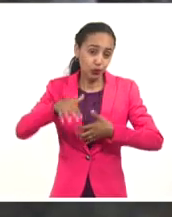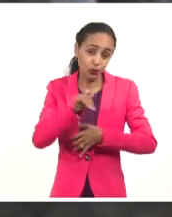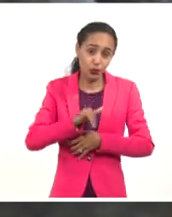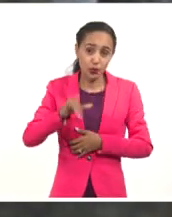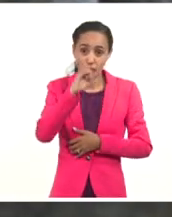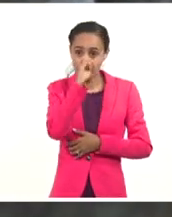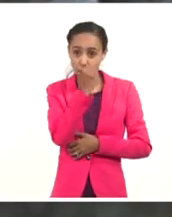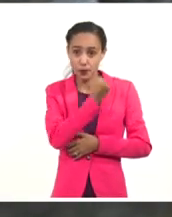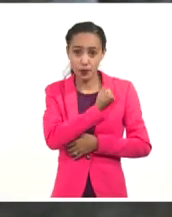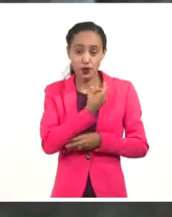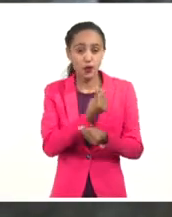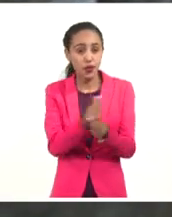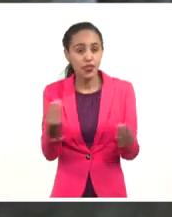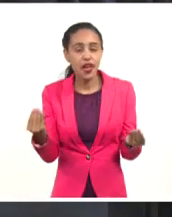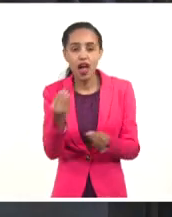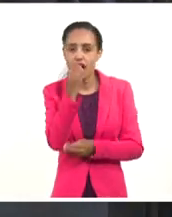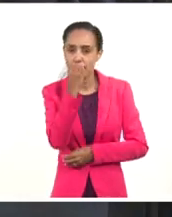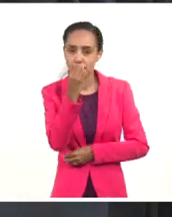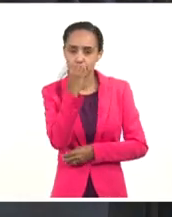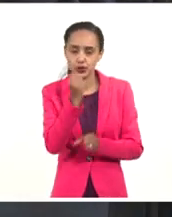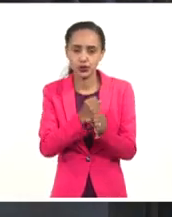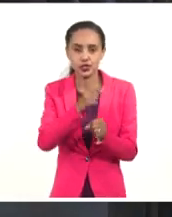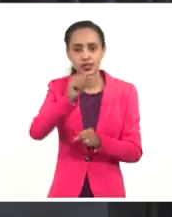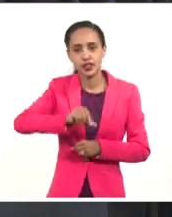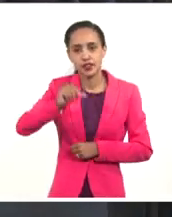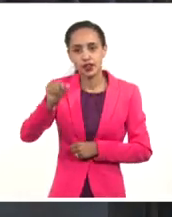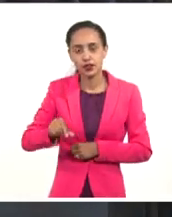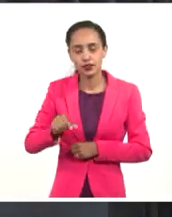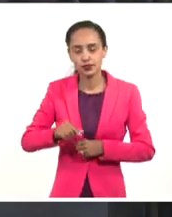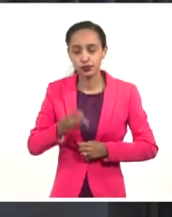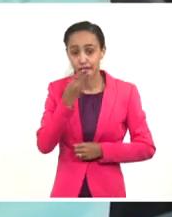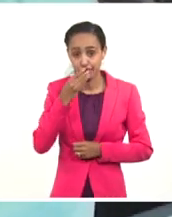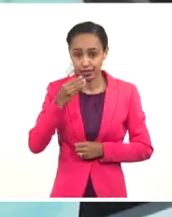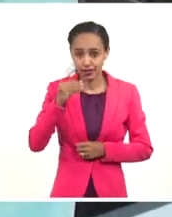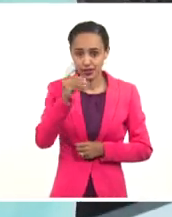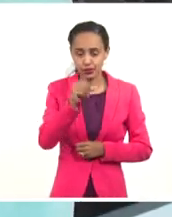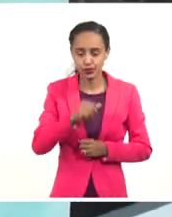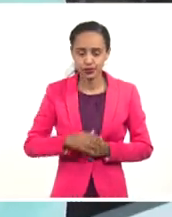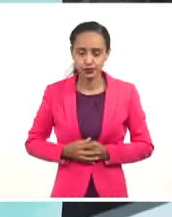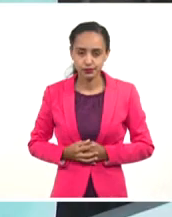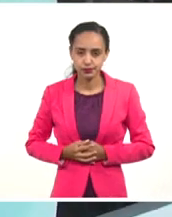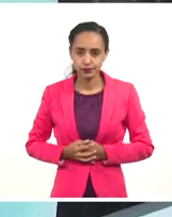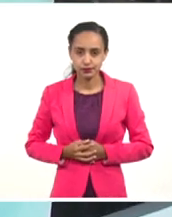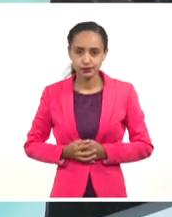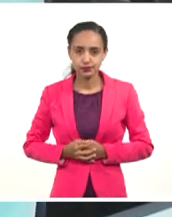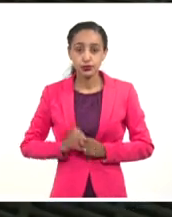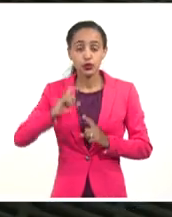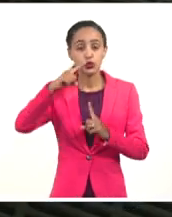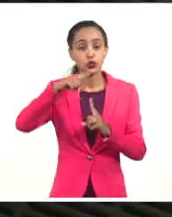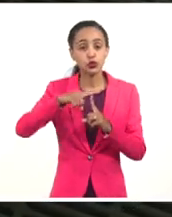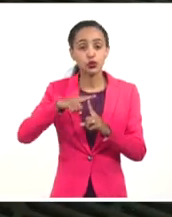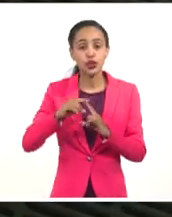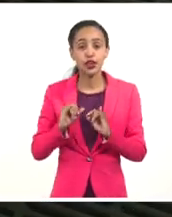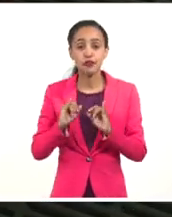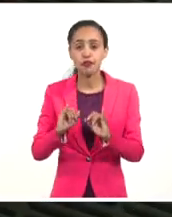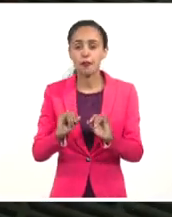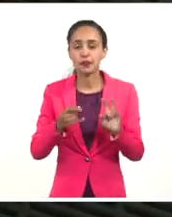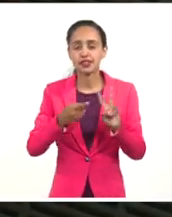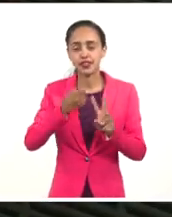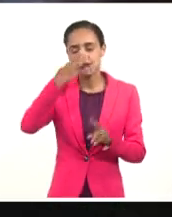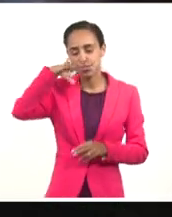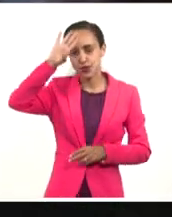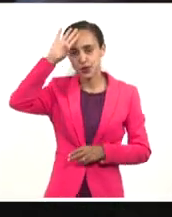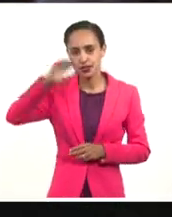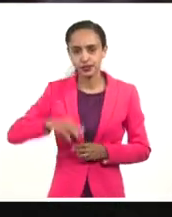destinada a la alimentación de trabajadores del sector azucarero desde las tunas ya ni lópez brito sistema